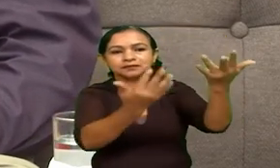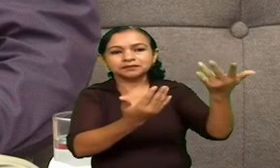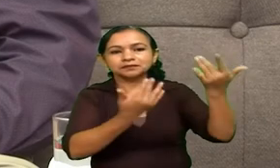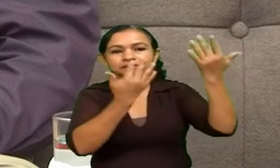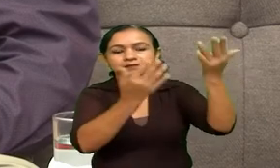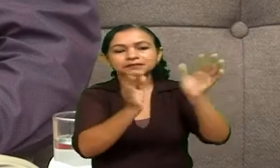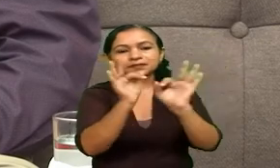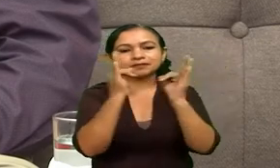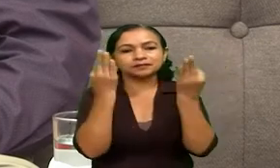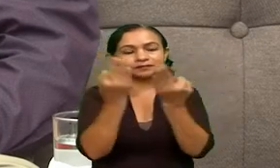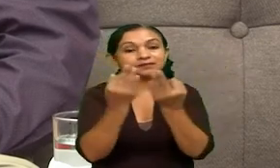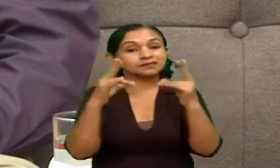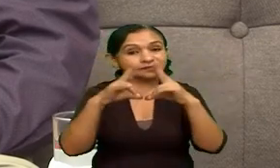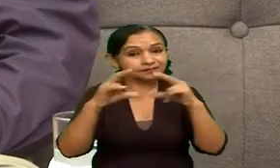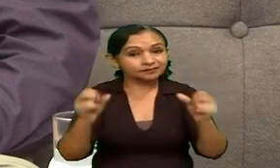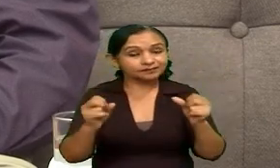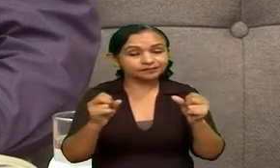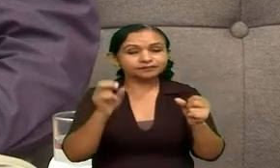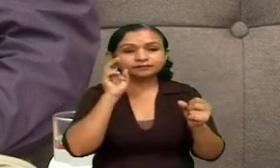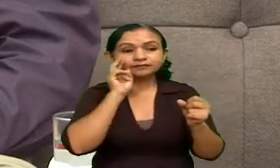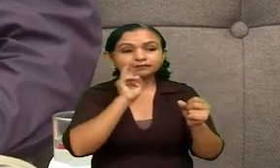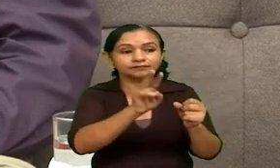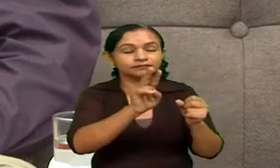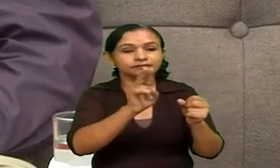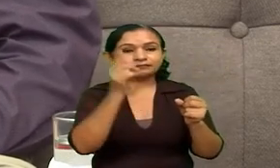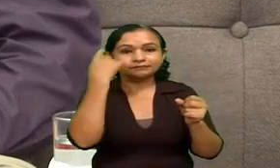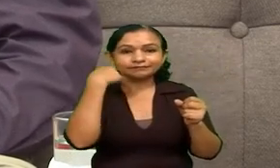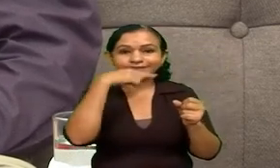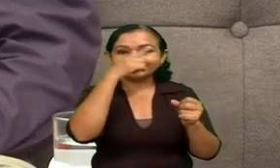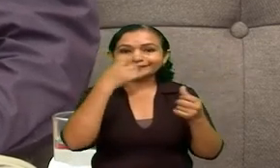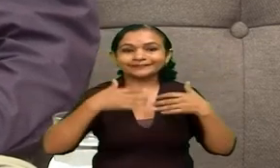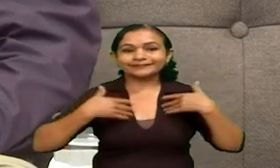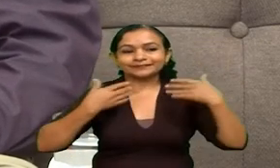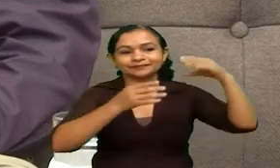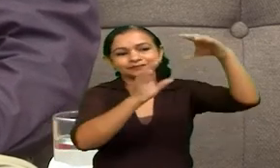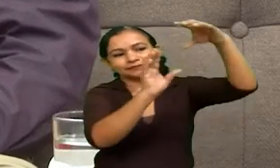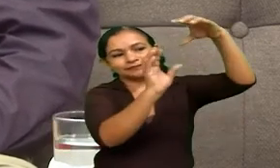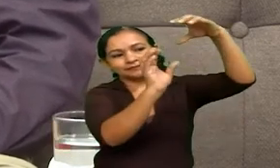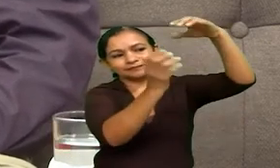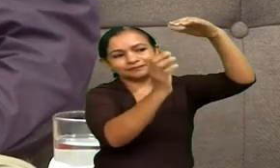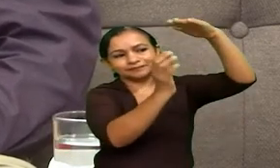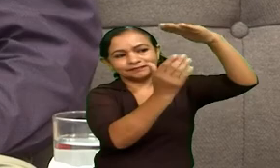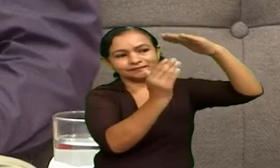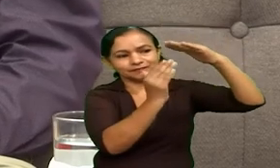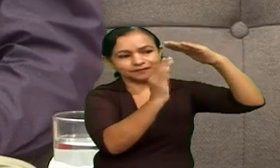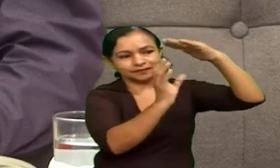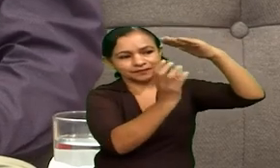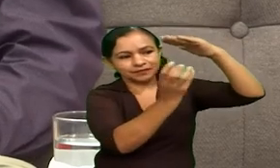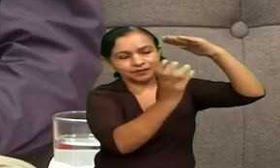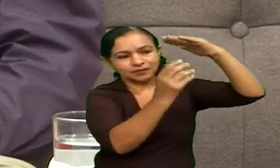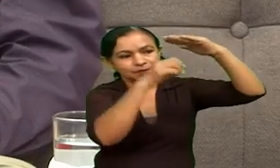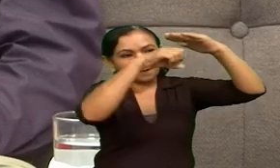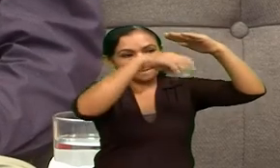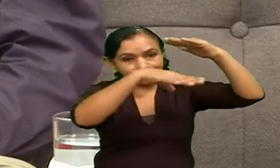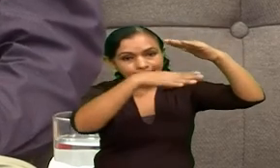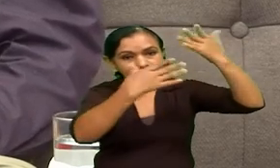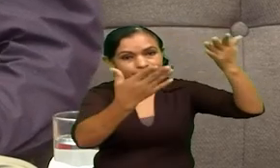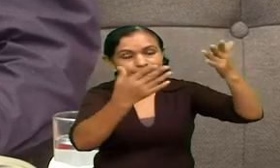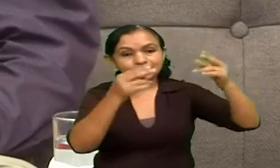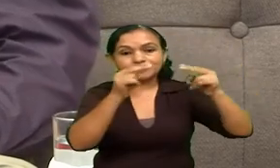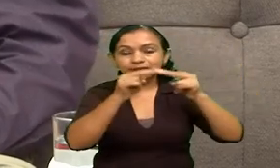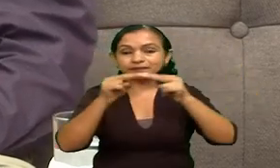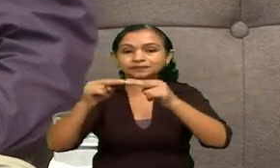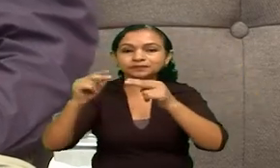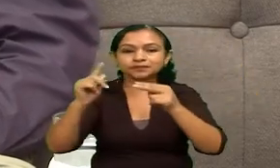familia nicaragüense, y ver en ellos lo que significa encenderle esa bujía, tener acceso a conectar todos